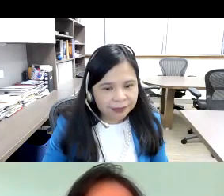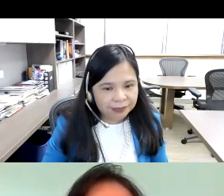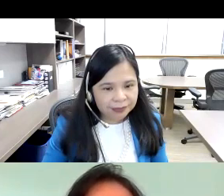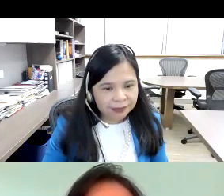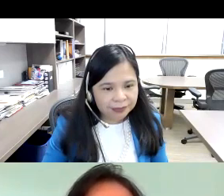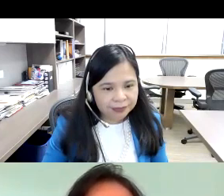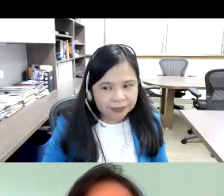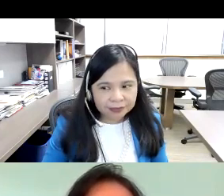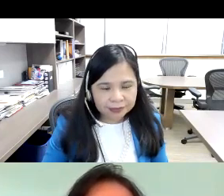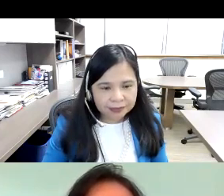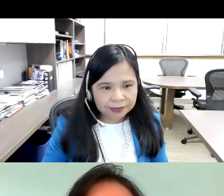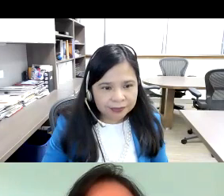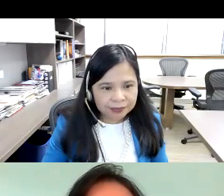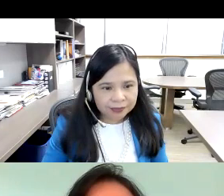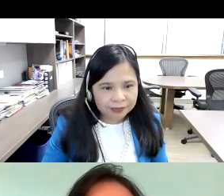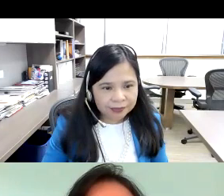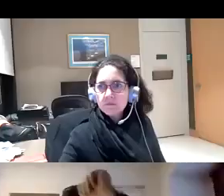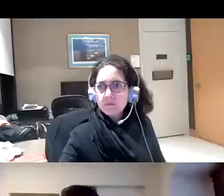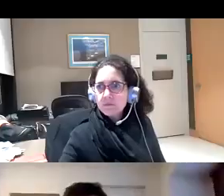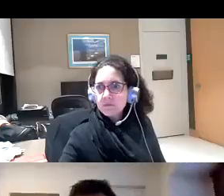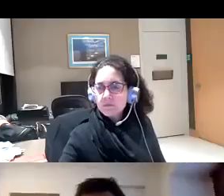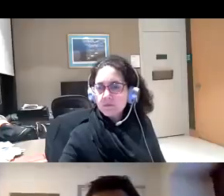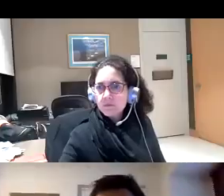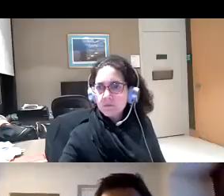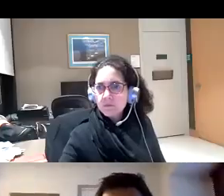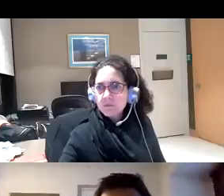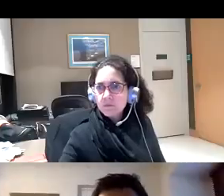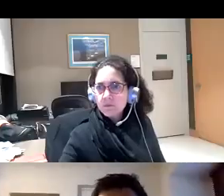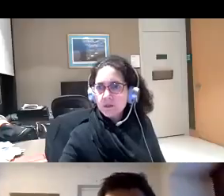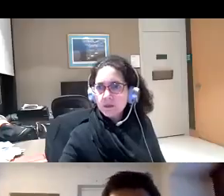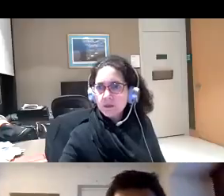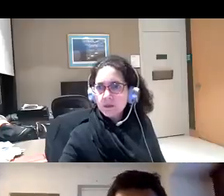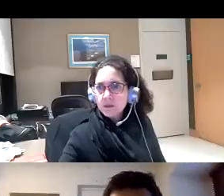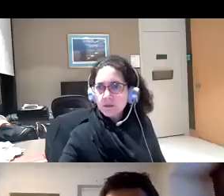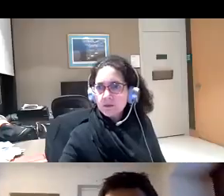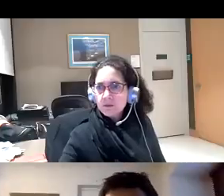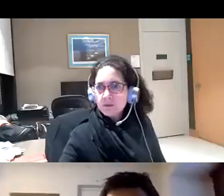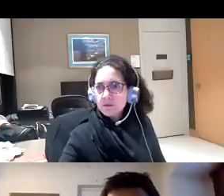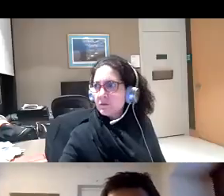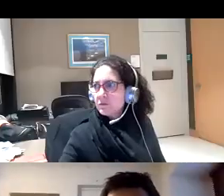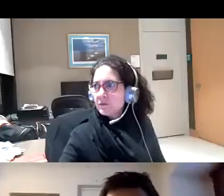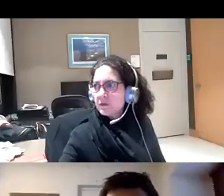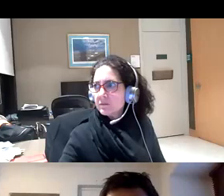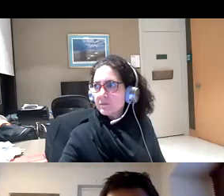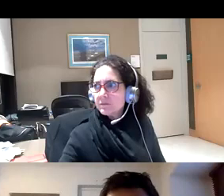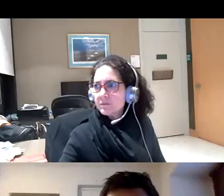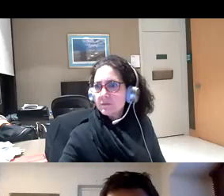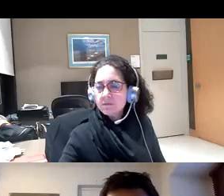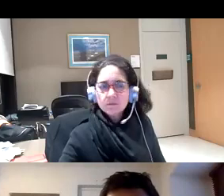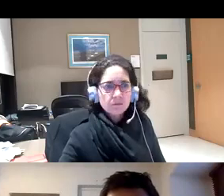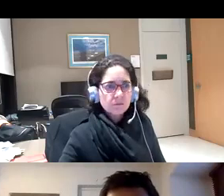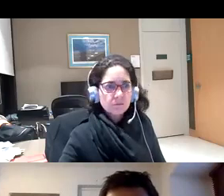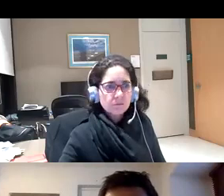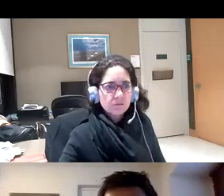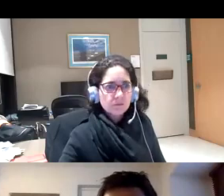esquema diseñado en un aprendizaje basado en retos, ¿no?, un aprendizaje basado en retos, el cual es un